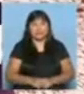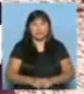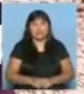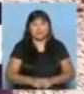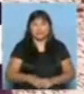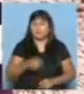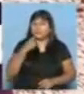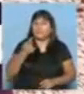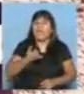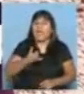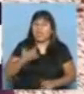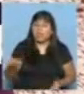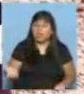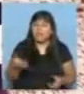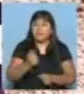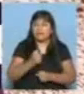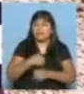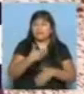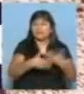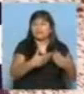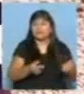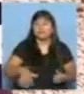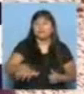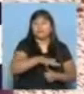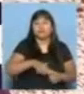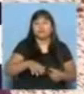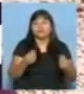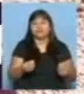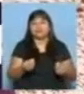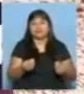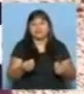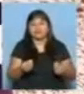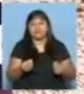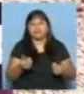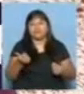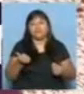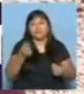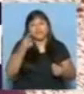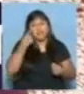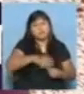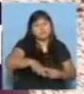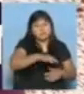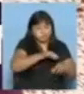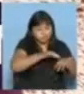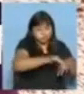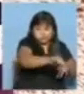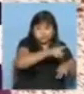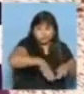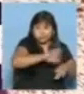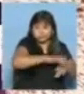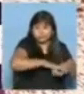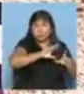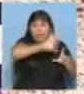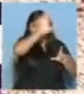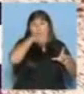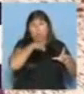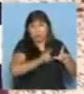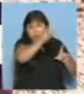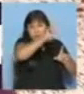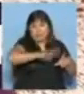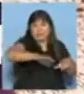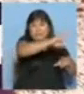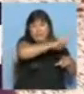dónde se está apuntando? Se va a focalizar en lo que es cultivo andino. La verdad que ahí, teniendo las distintas organizaciones, tenemos